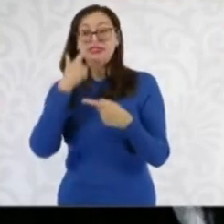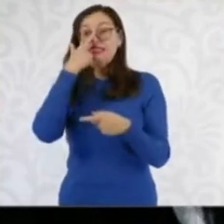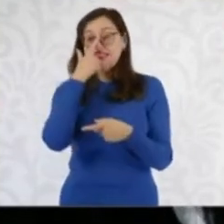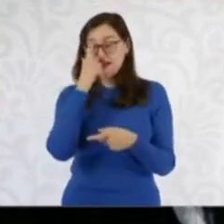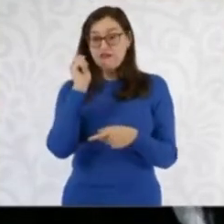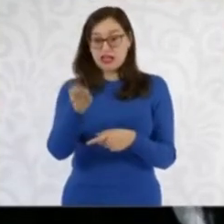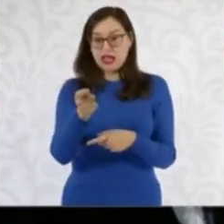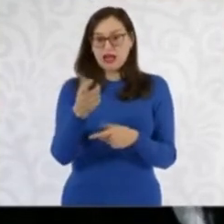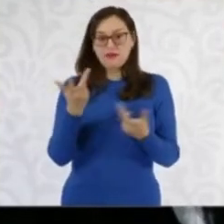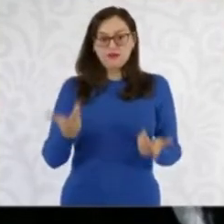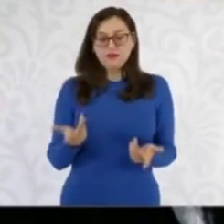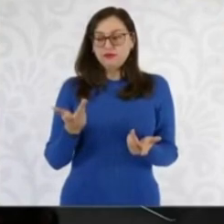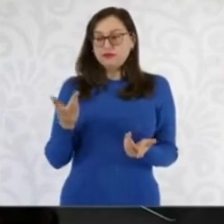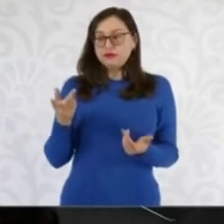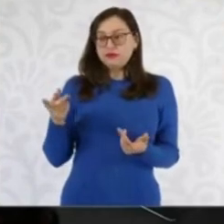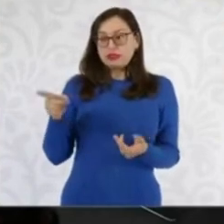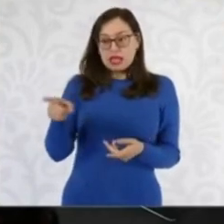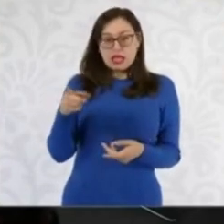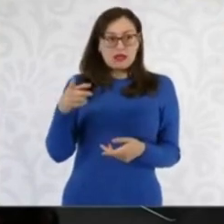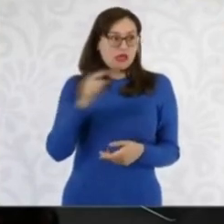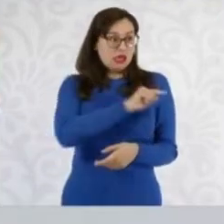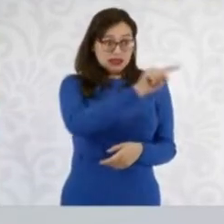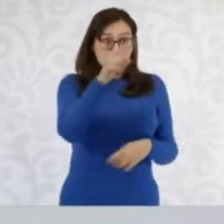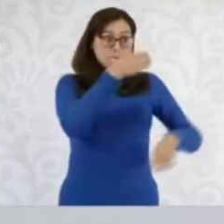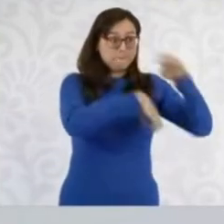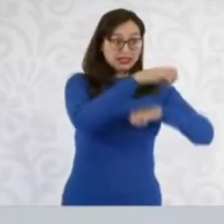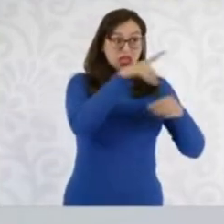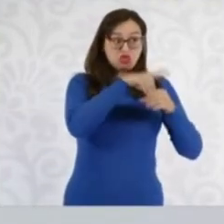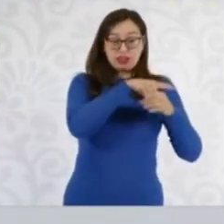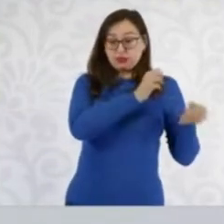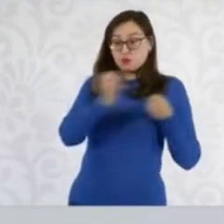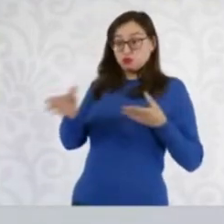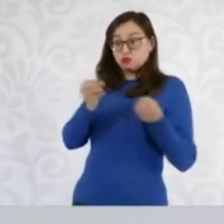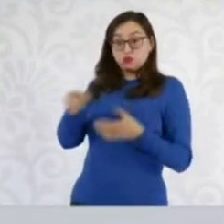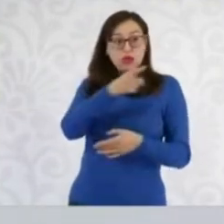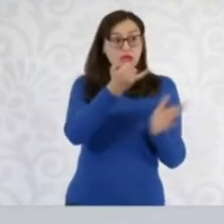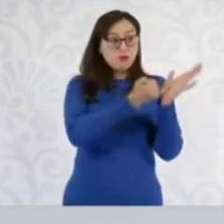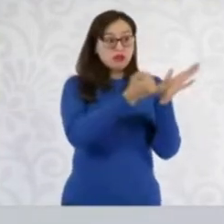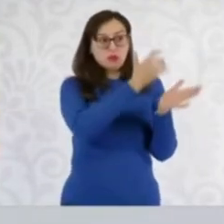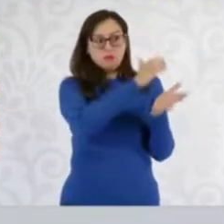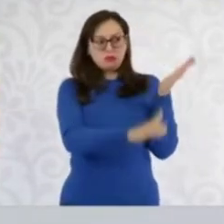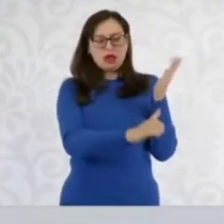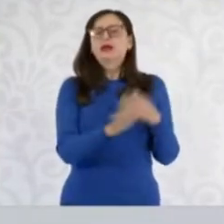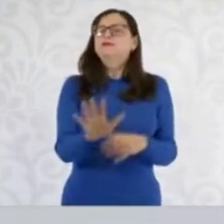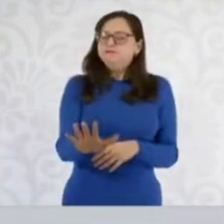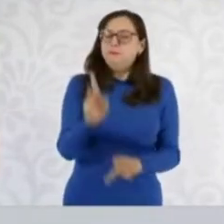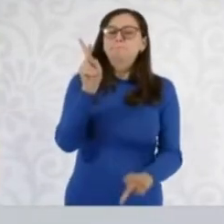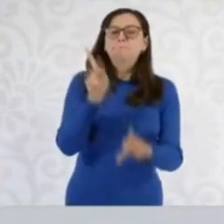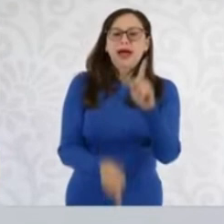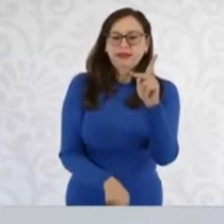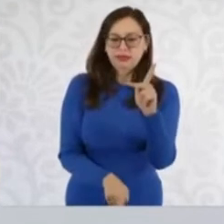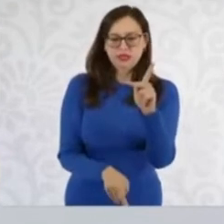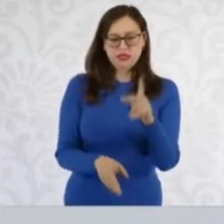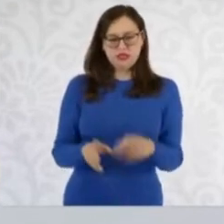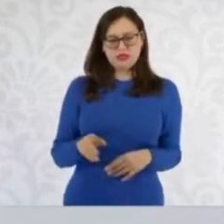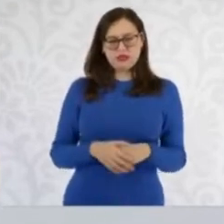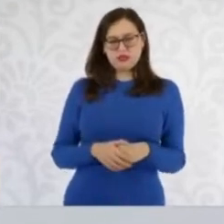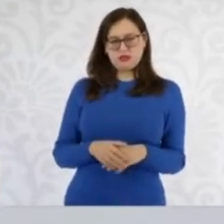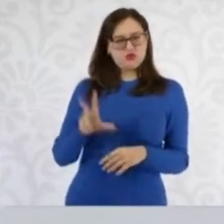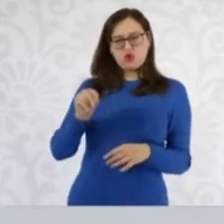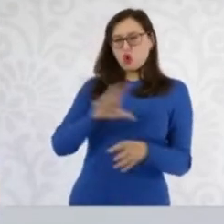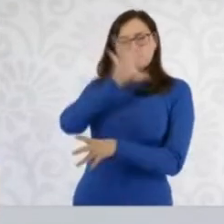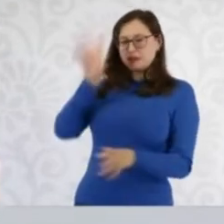hacienda pública. No todo, una parte, que es como funcionan estas fundaciones. Entonces, en todo caso, ellos que aclaren esta nota